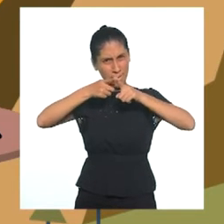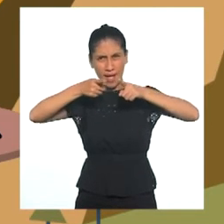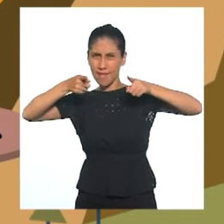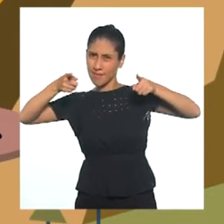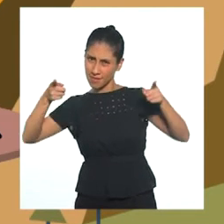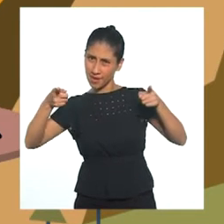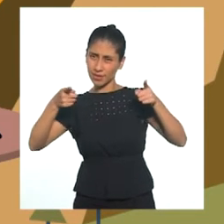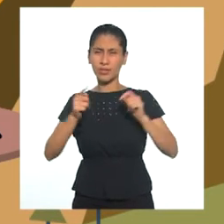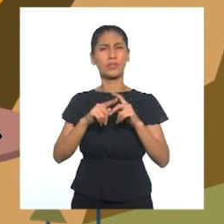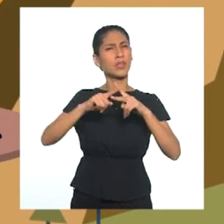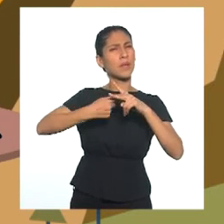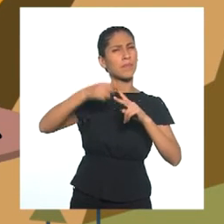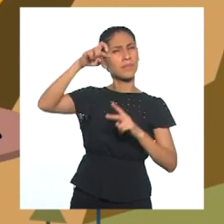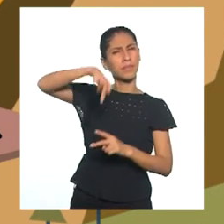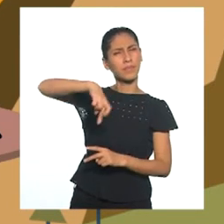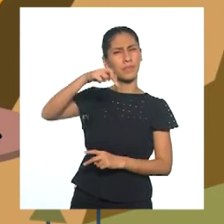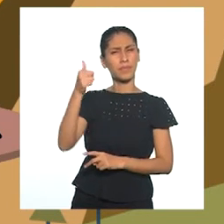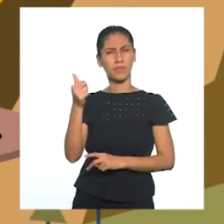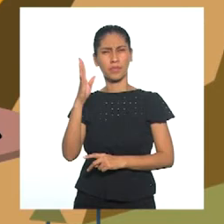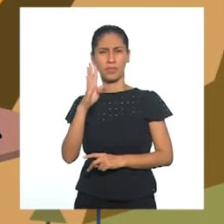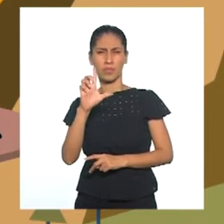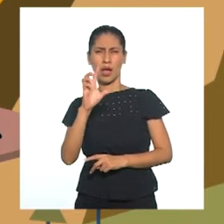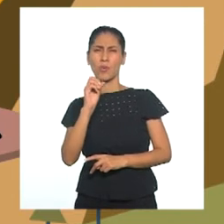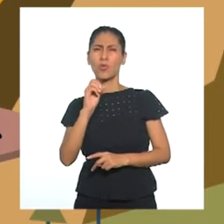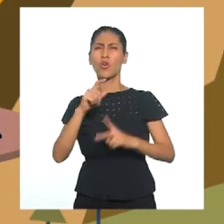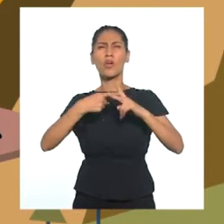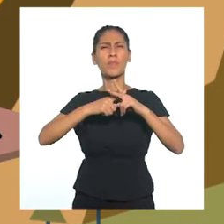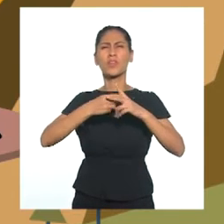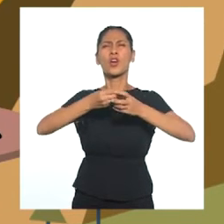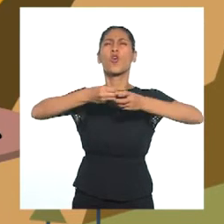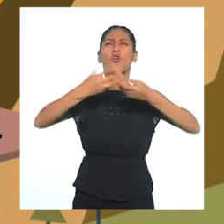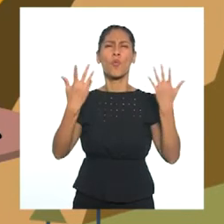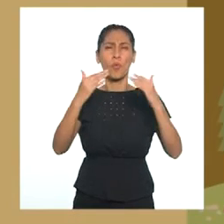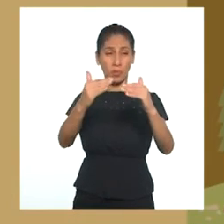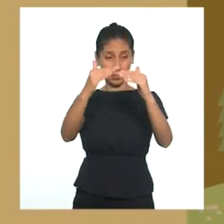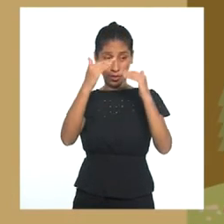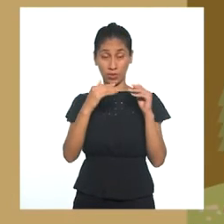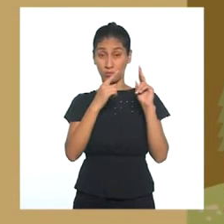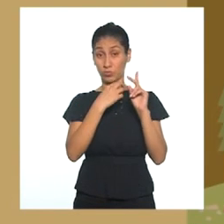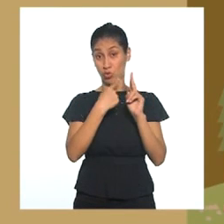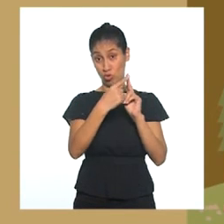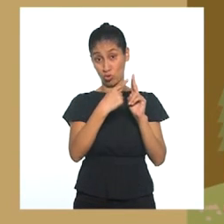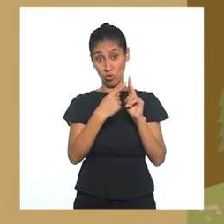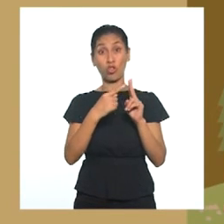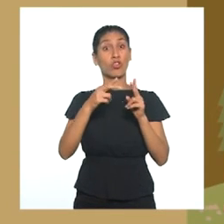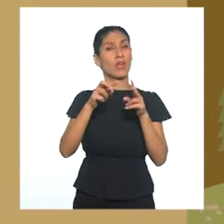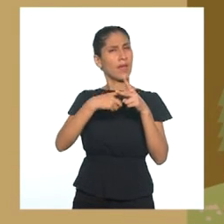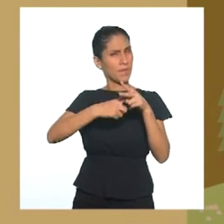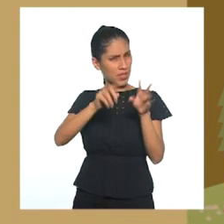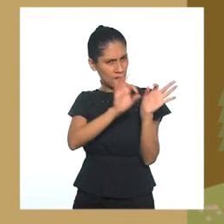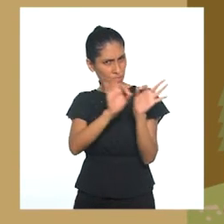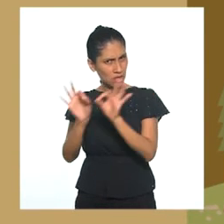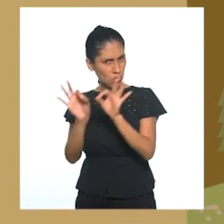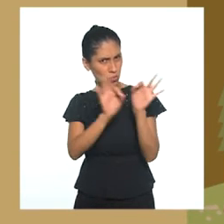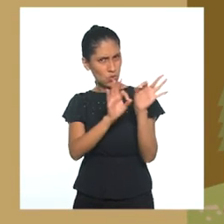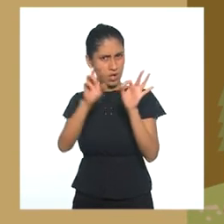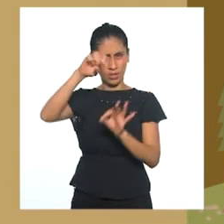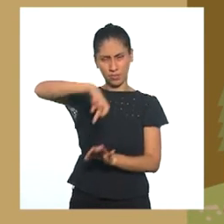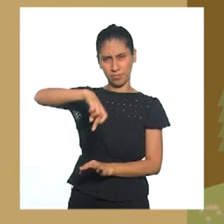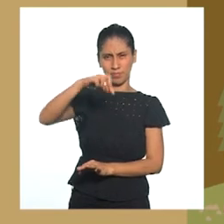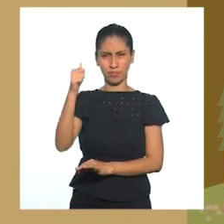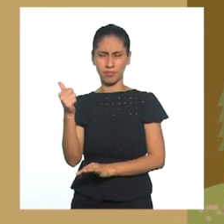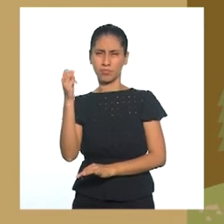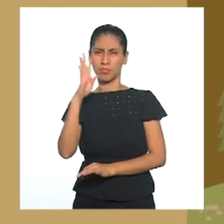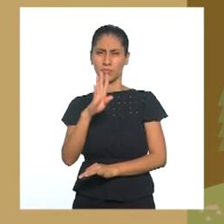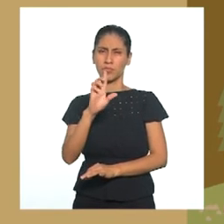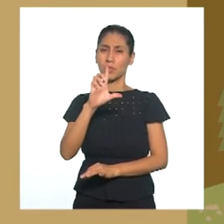¿Cómo empieza Pablo? ¿Y cómo empieza Pablito? Los dos empiezan igual. ¡Efectivamente! Pablo